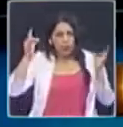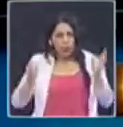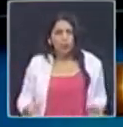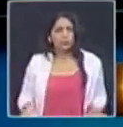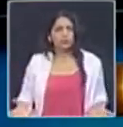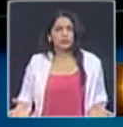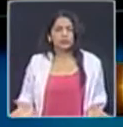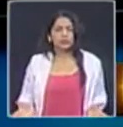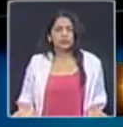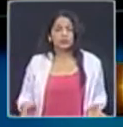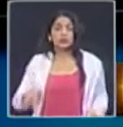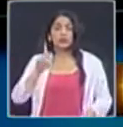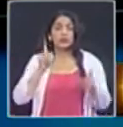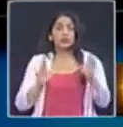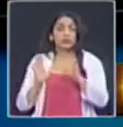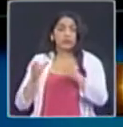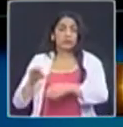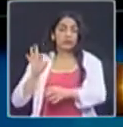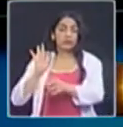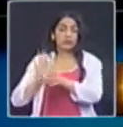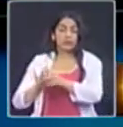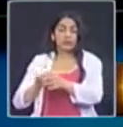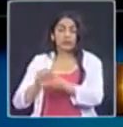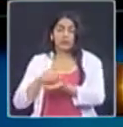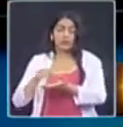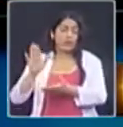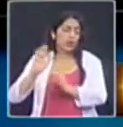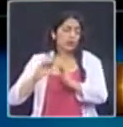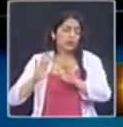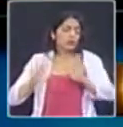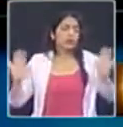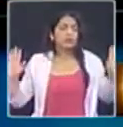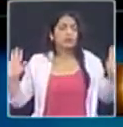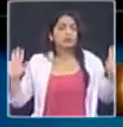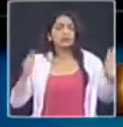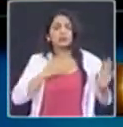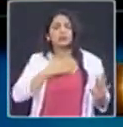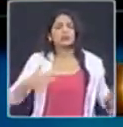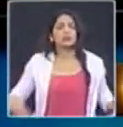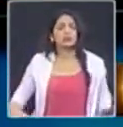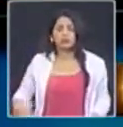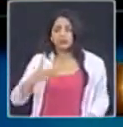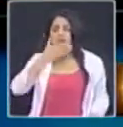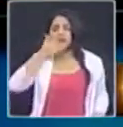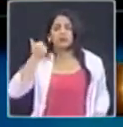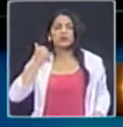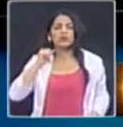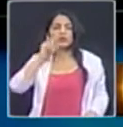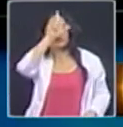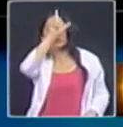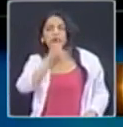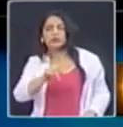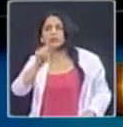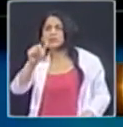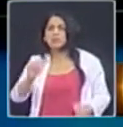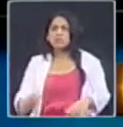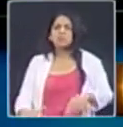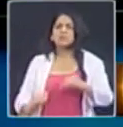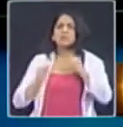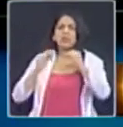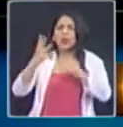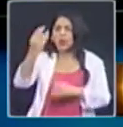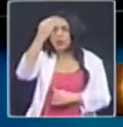que es que el presidente nombre a personas de alto nivel moral y académico y que finalmente